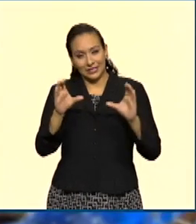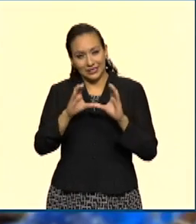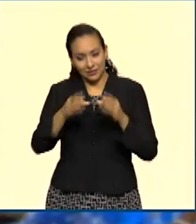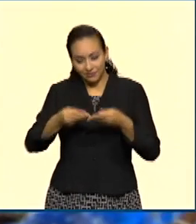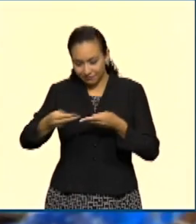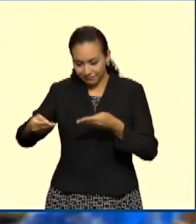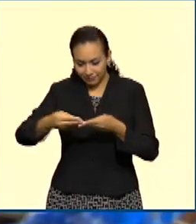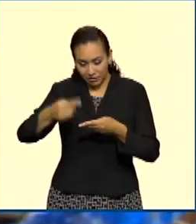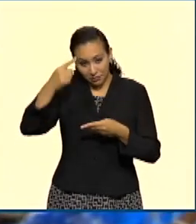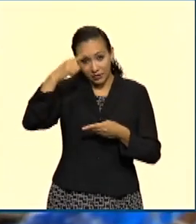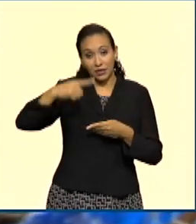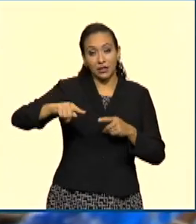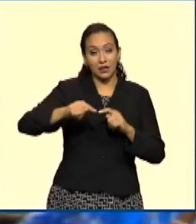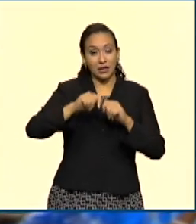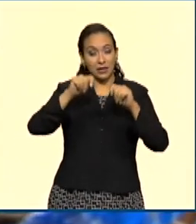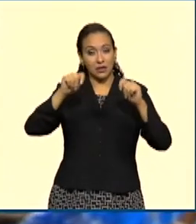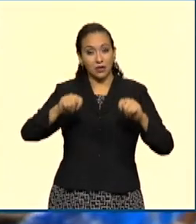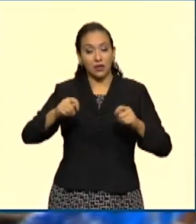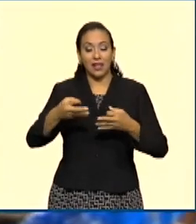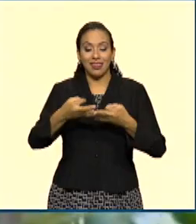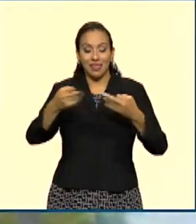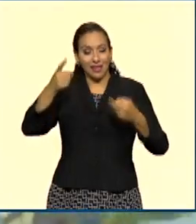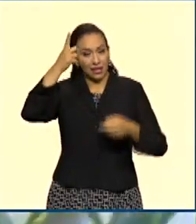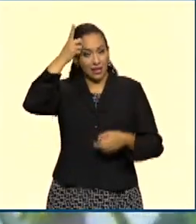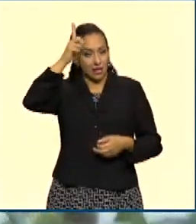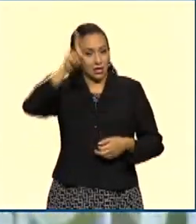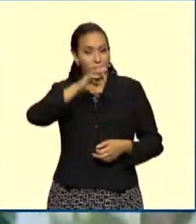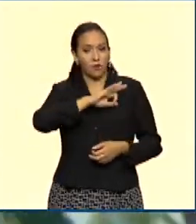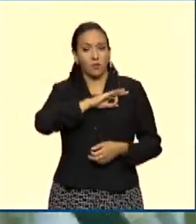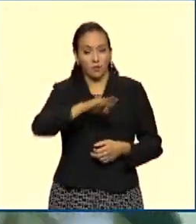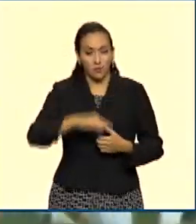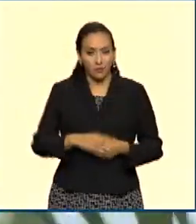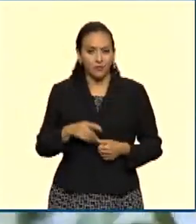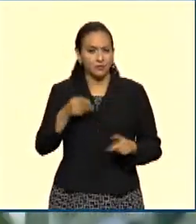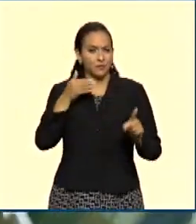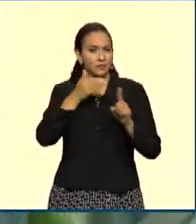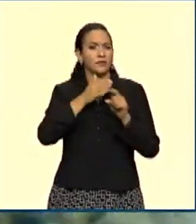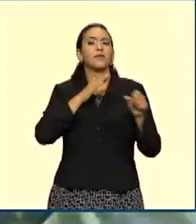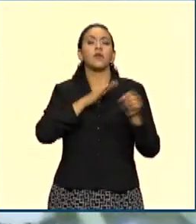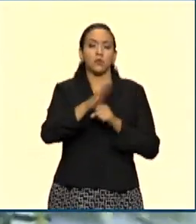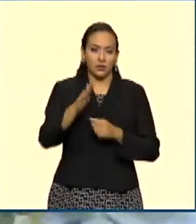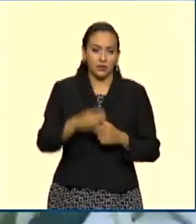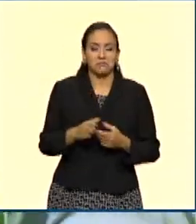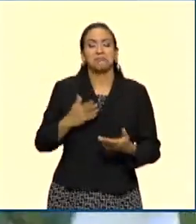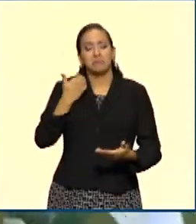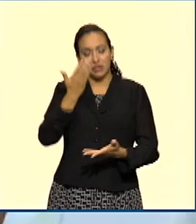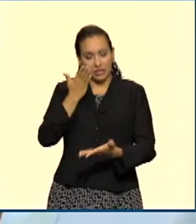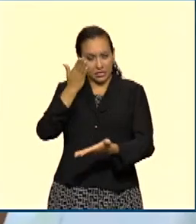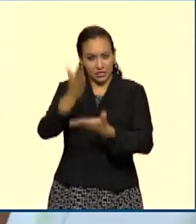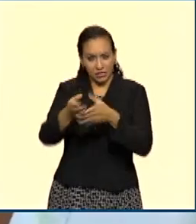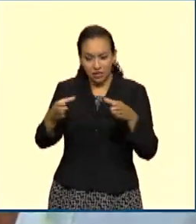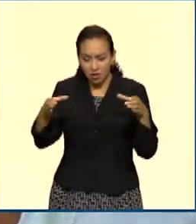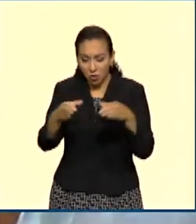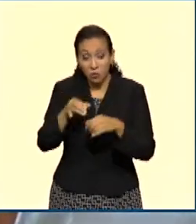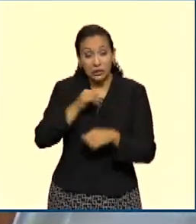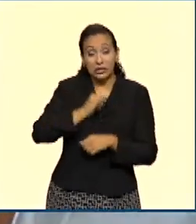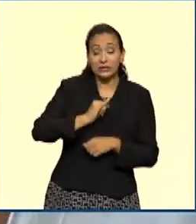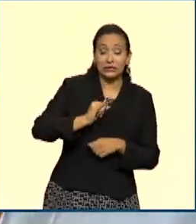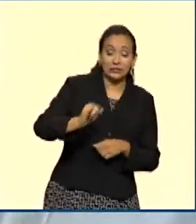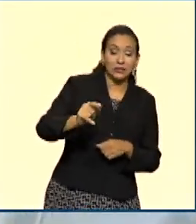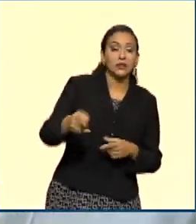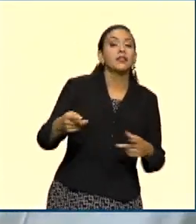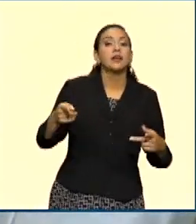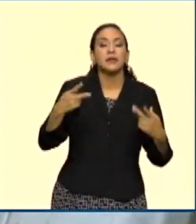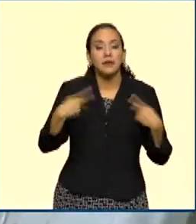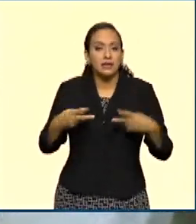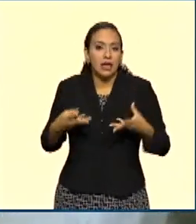obtengan la titularidad de sus tierras. Este programa tiene el objetivo de acudir a las comunidades más apartadas para que usuarios